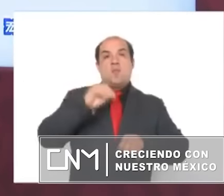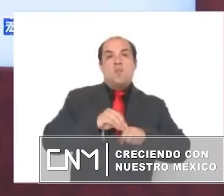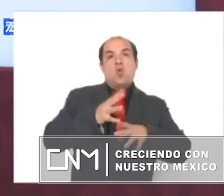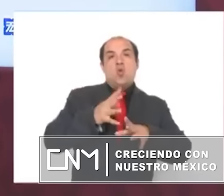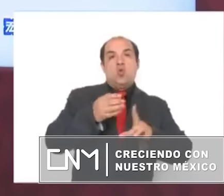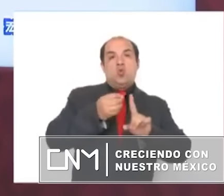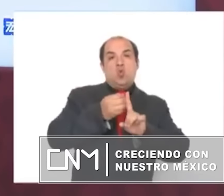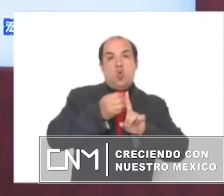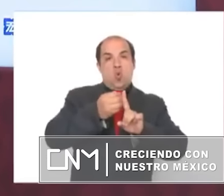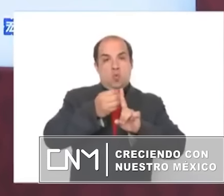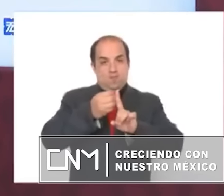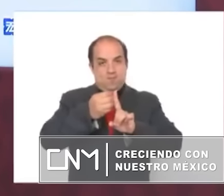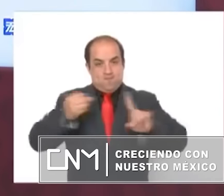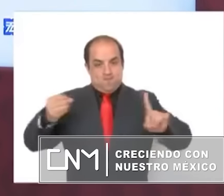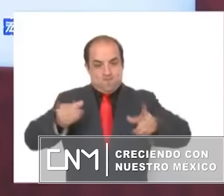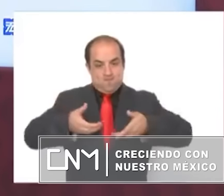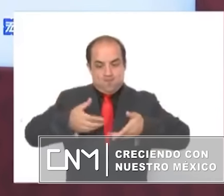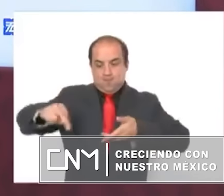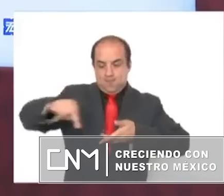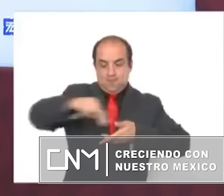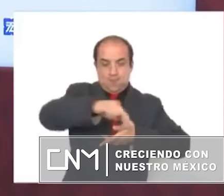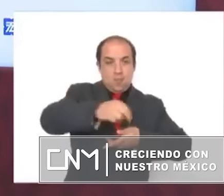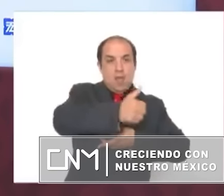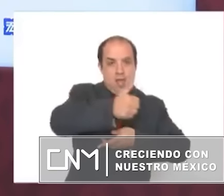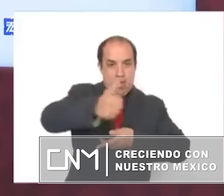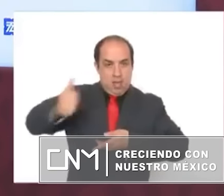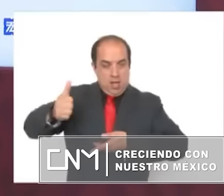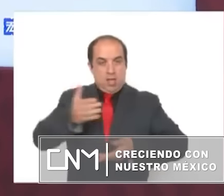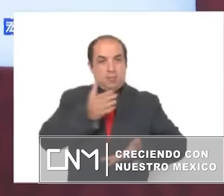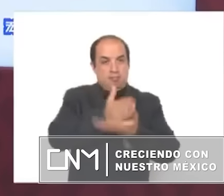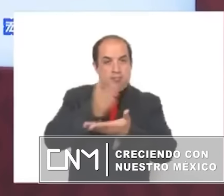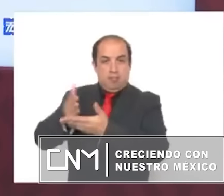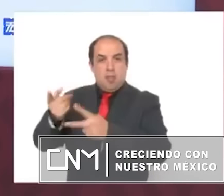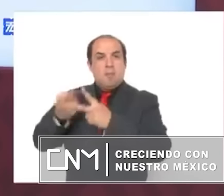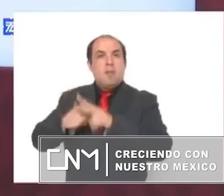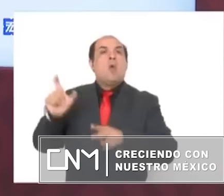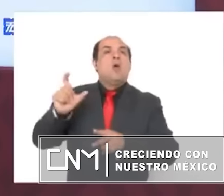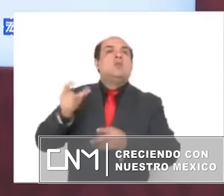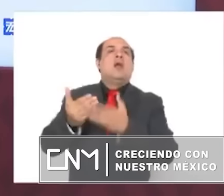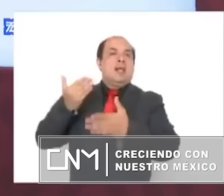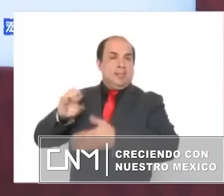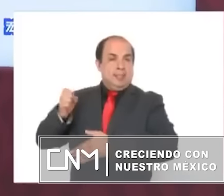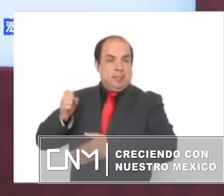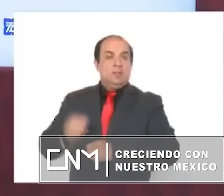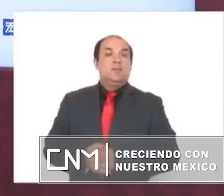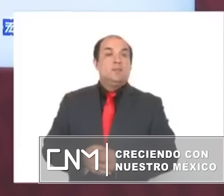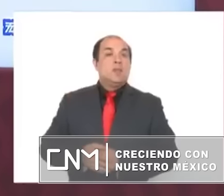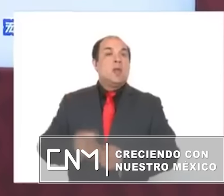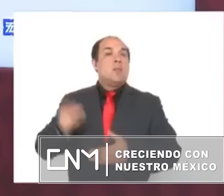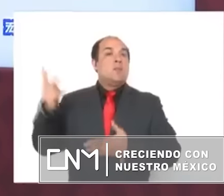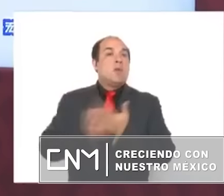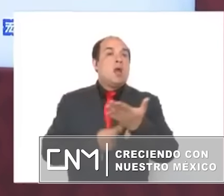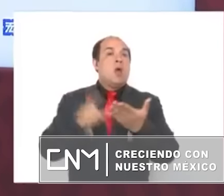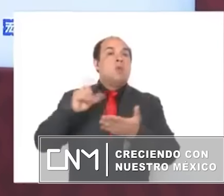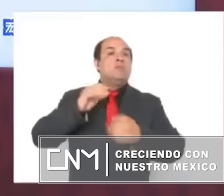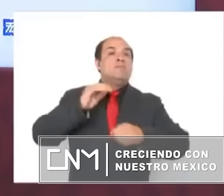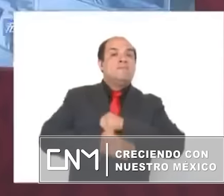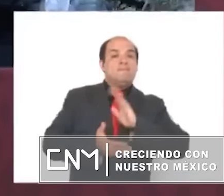en cada una de las estaciones. Comenzamos en enero de este año y nuestro programa es concluir en